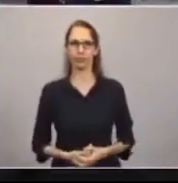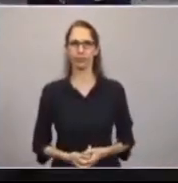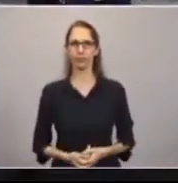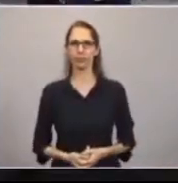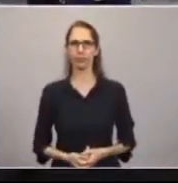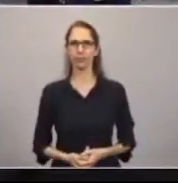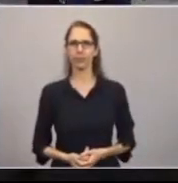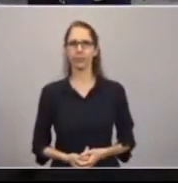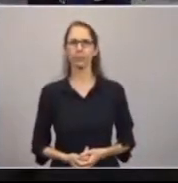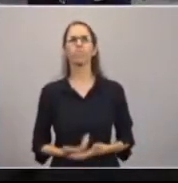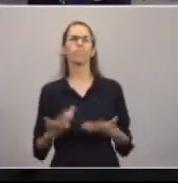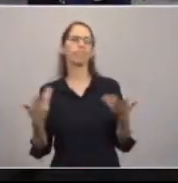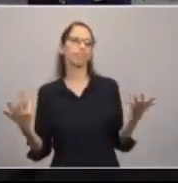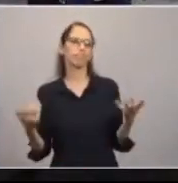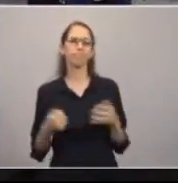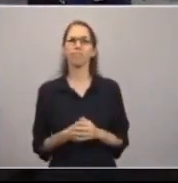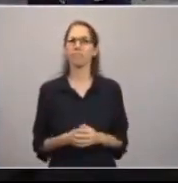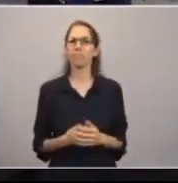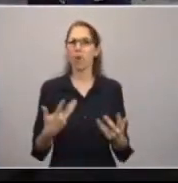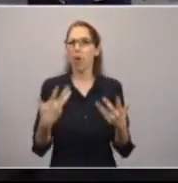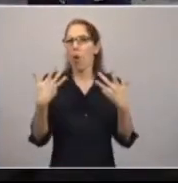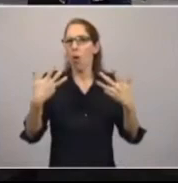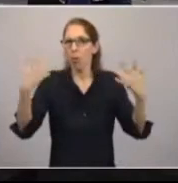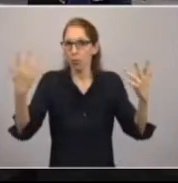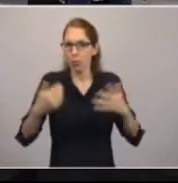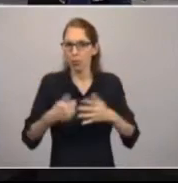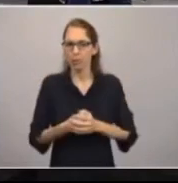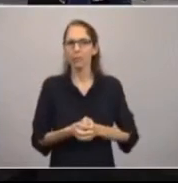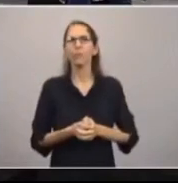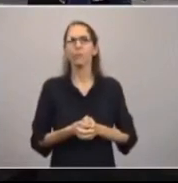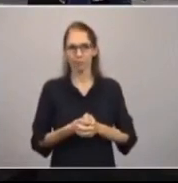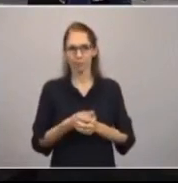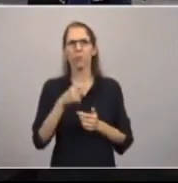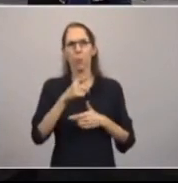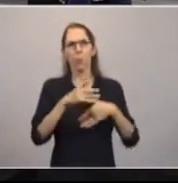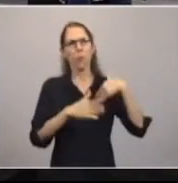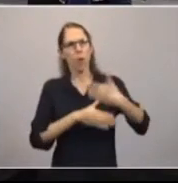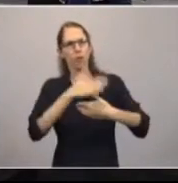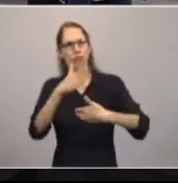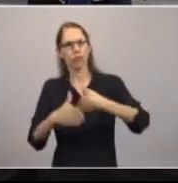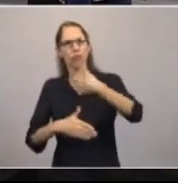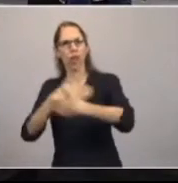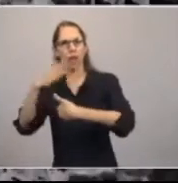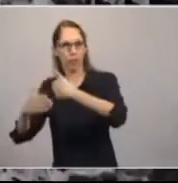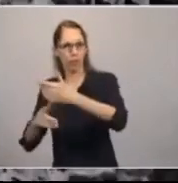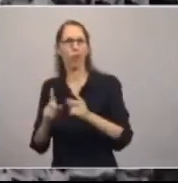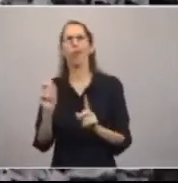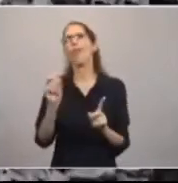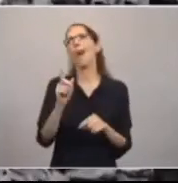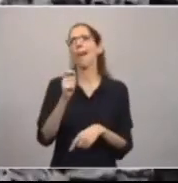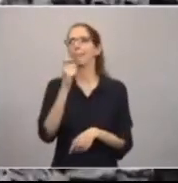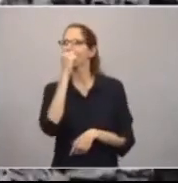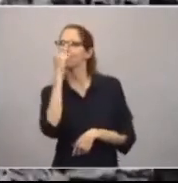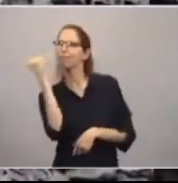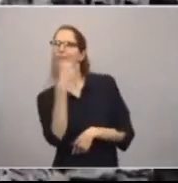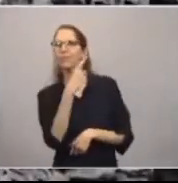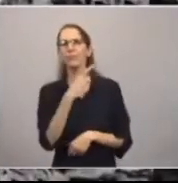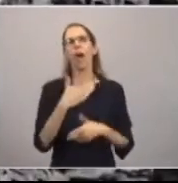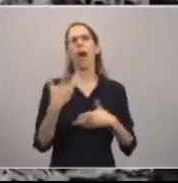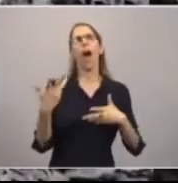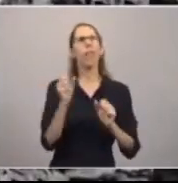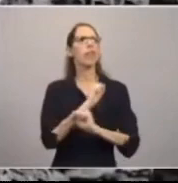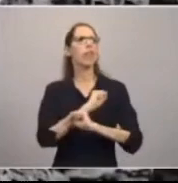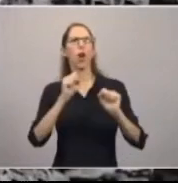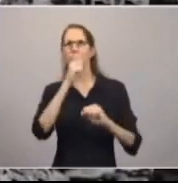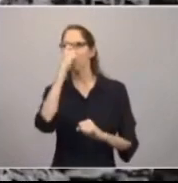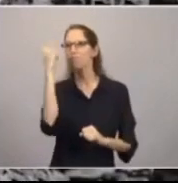Y obviamente que esto tiene un proceso, que no es que en 10 minutos la industria argentina va